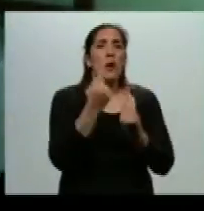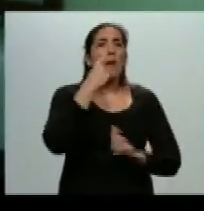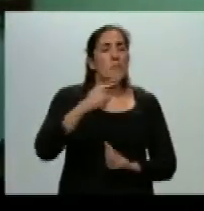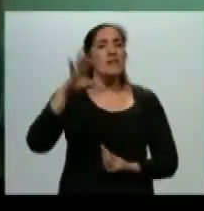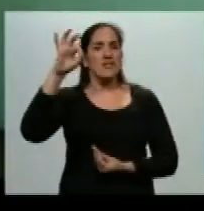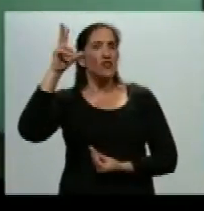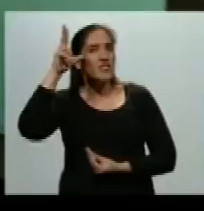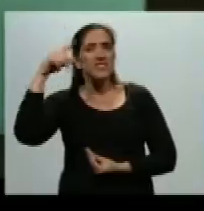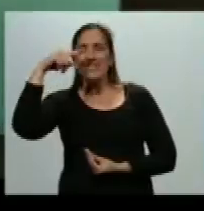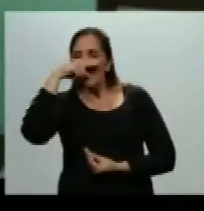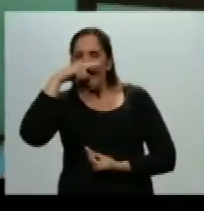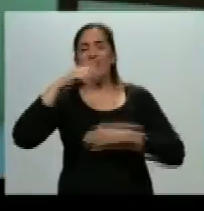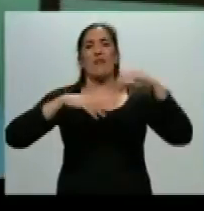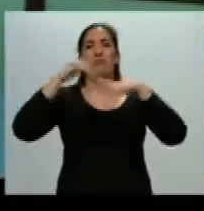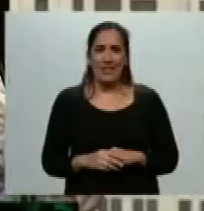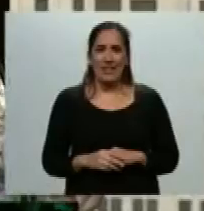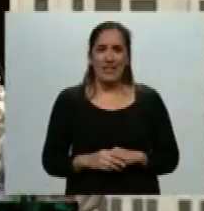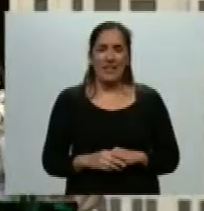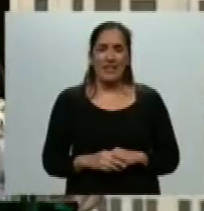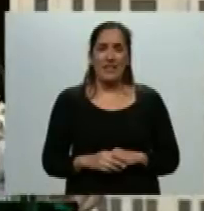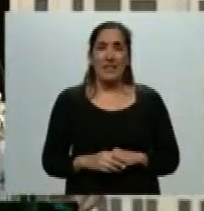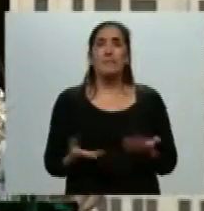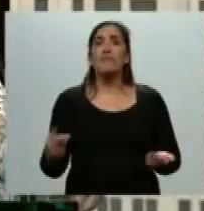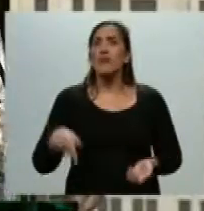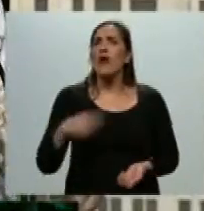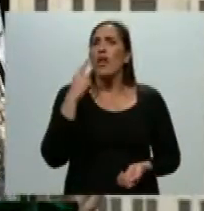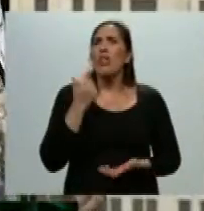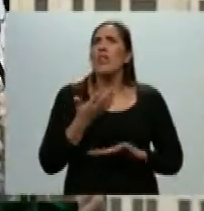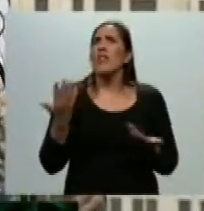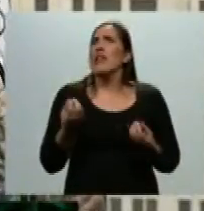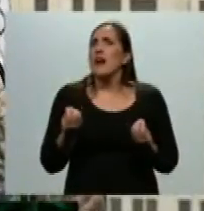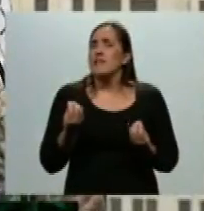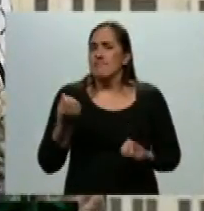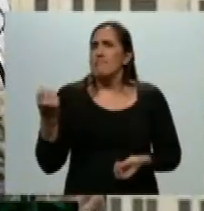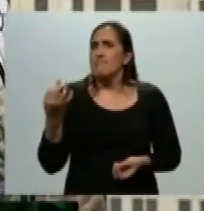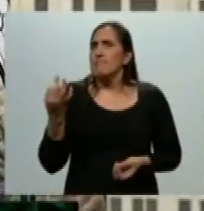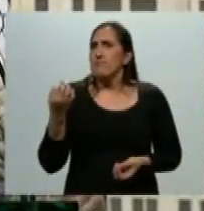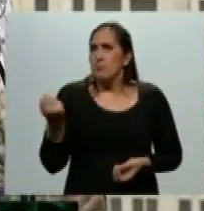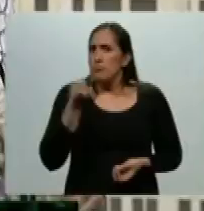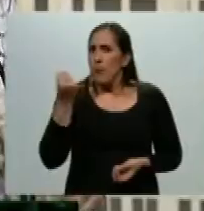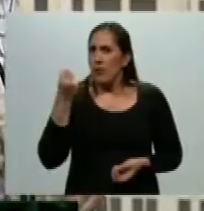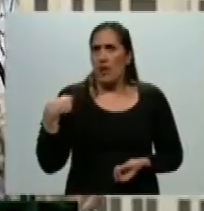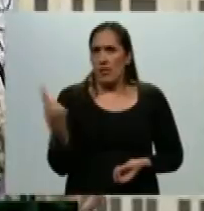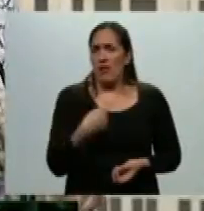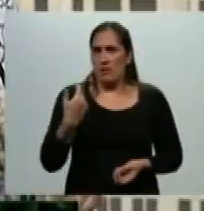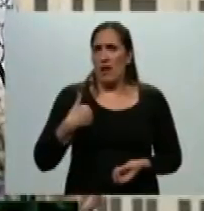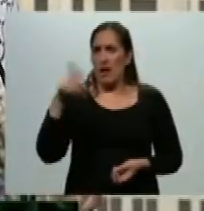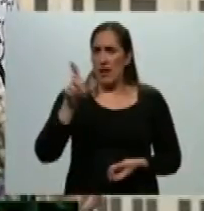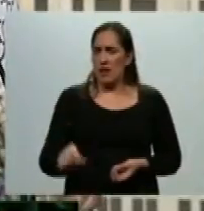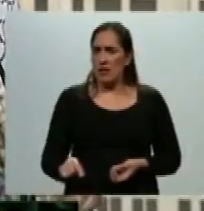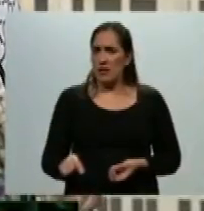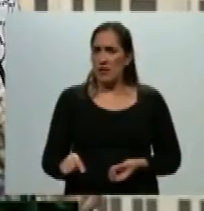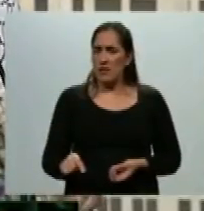1.087 viviendas en parajes. Hoy es un día muy especial para todos los argentinos. Hoy tenemos que